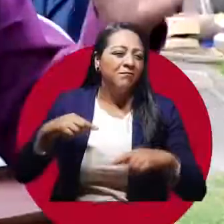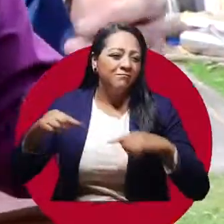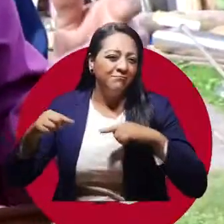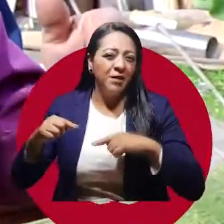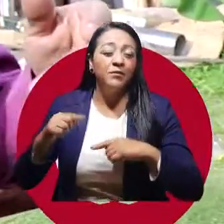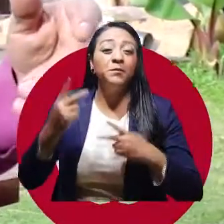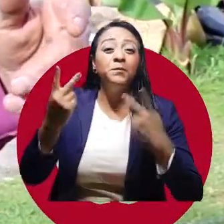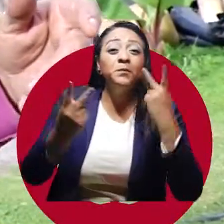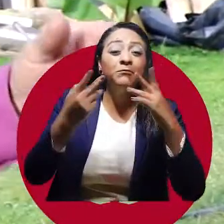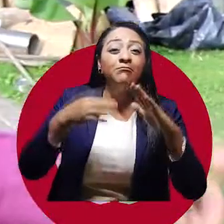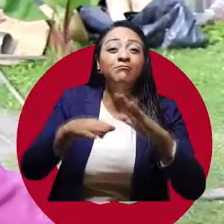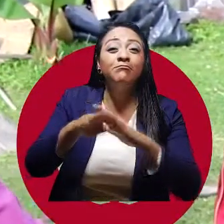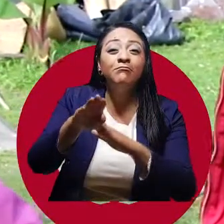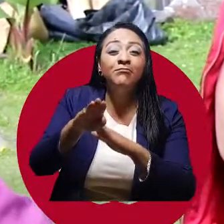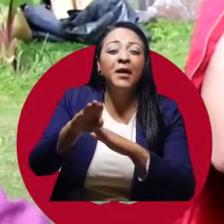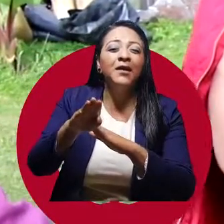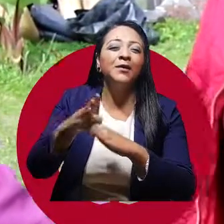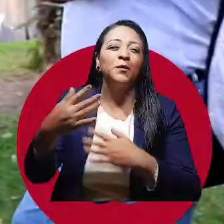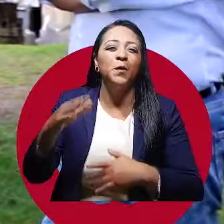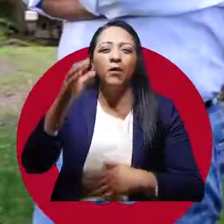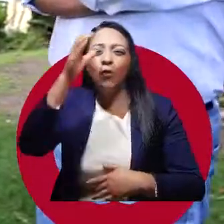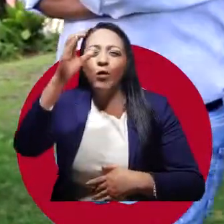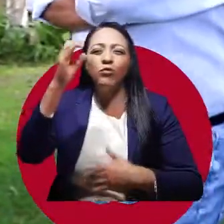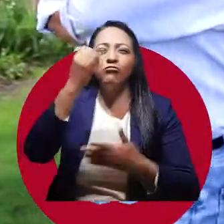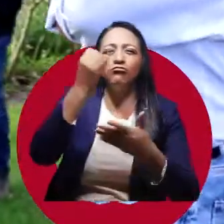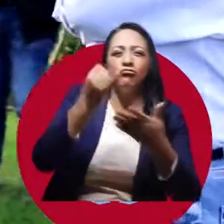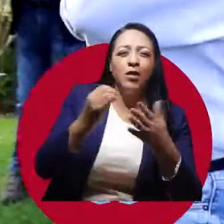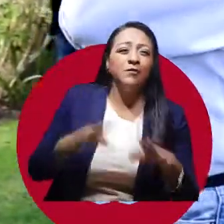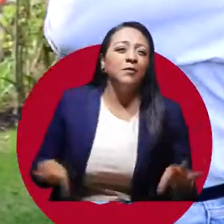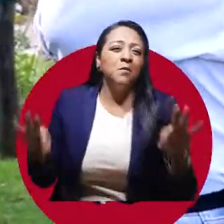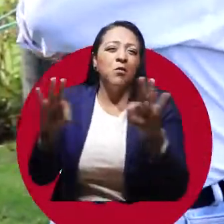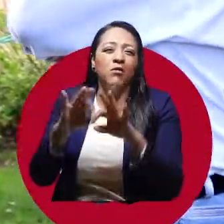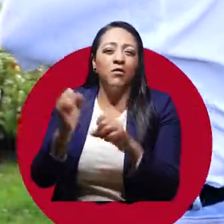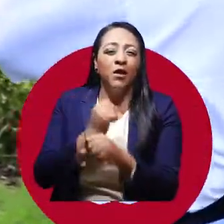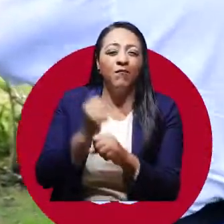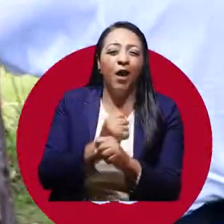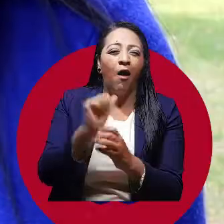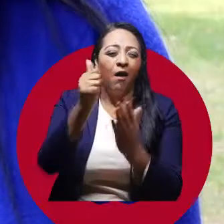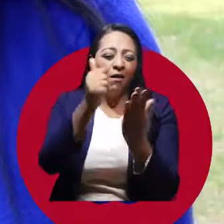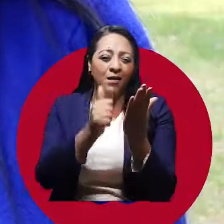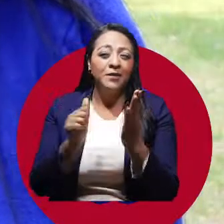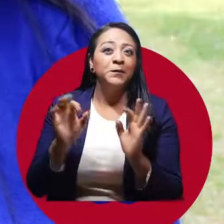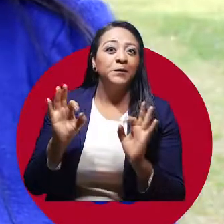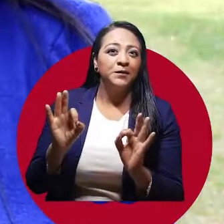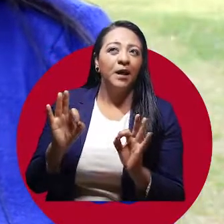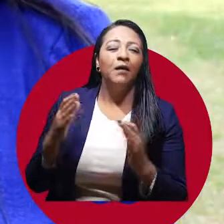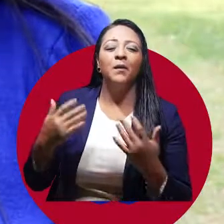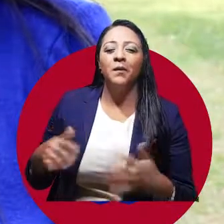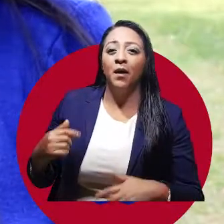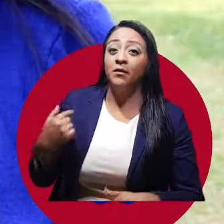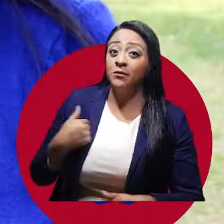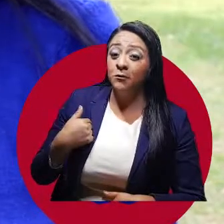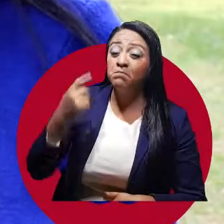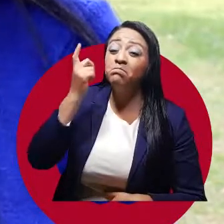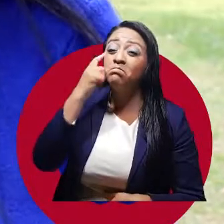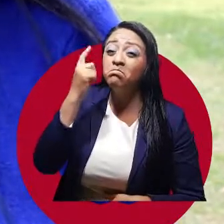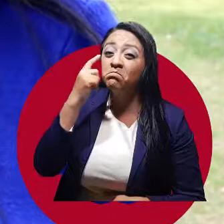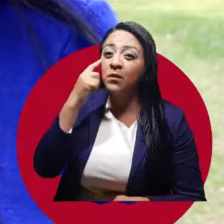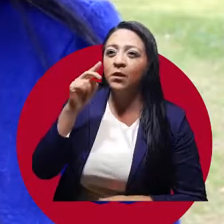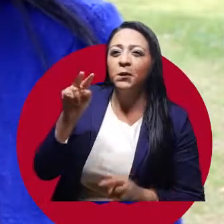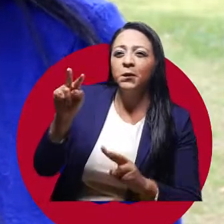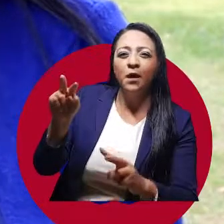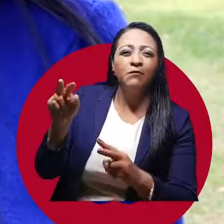visitaron al reconocido escultor ecuatoriano Jesús Cobo y conocieron su amplio e importante trabajo artístico. Creo que a través de elementos,